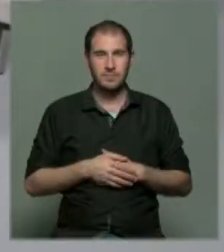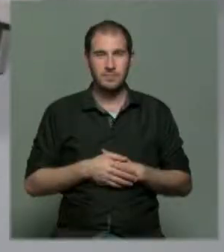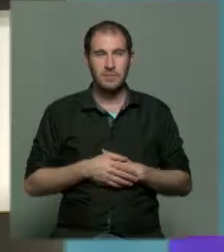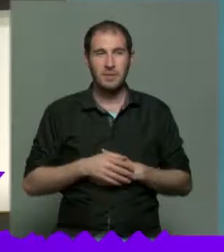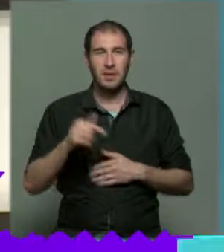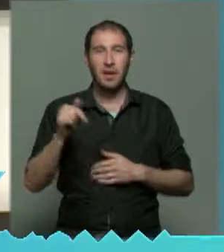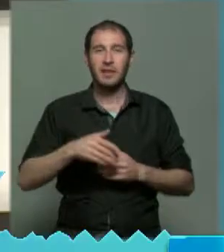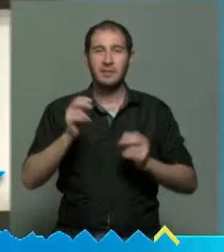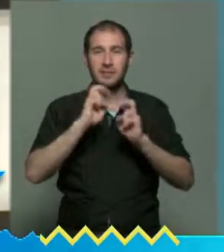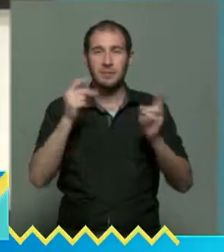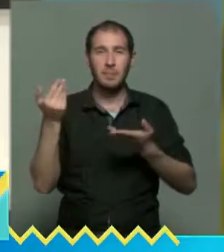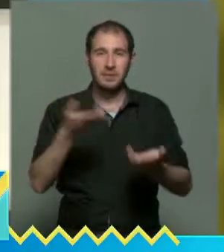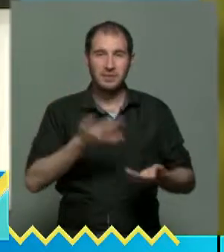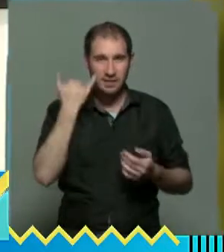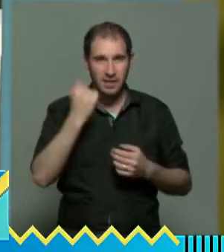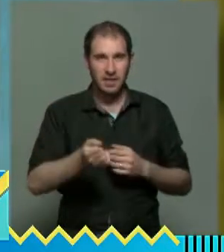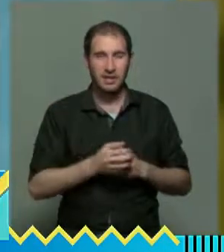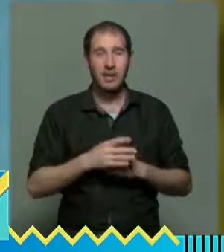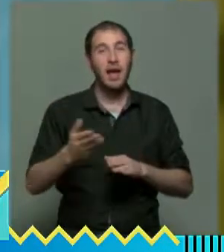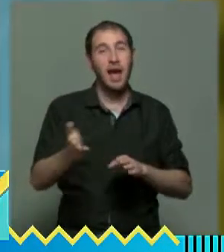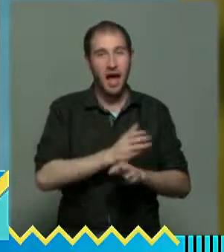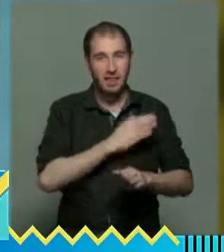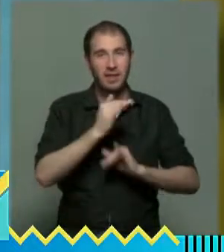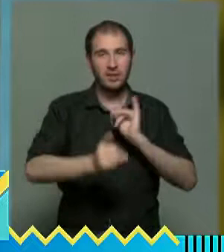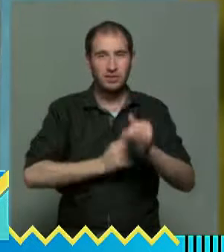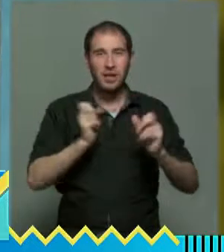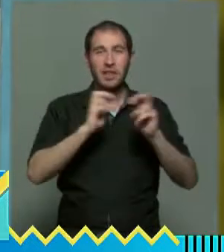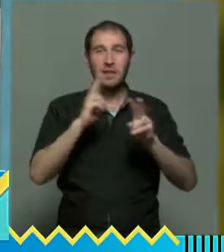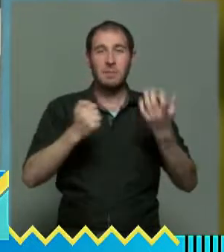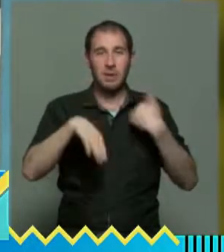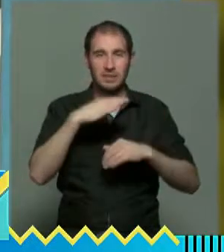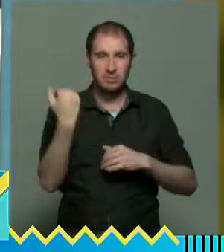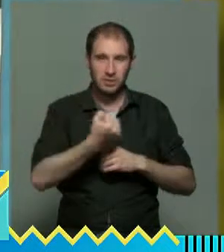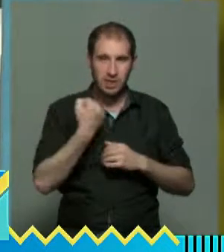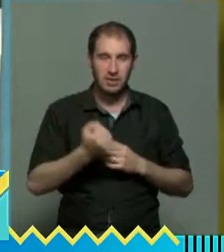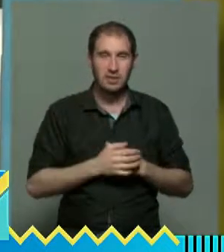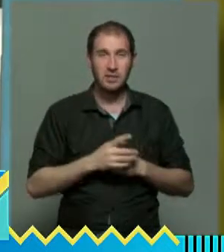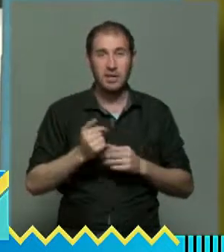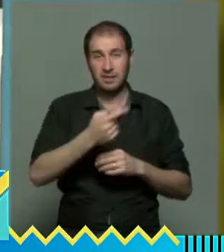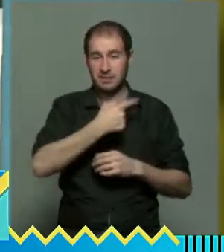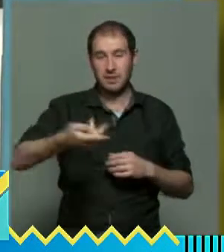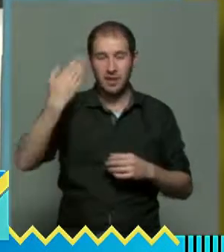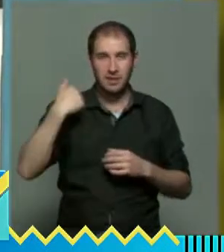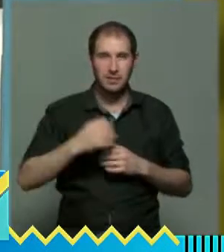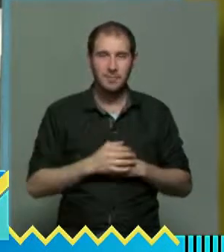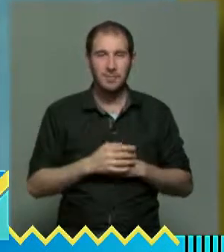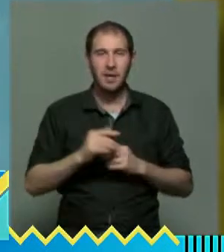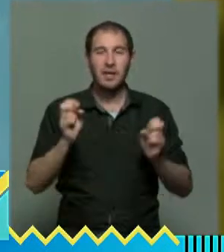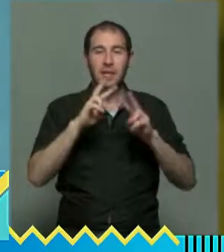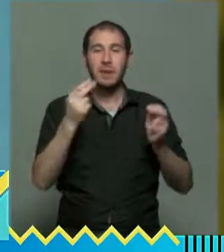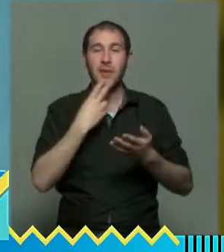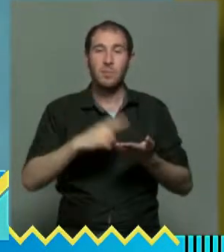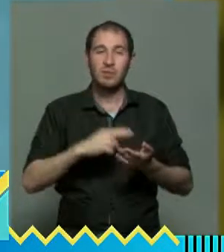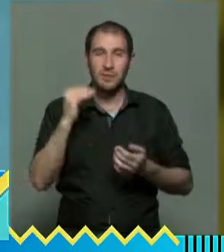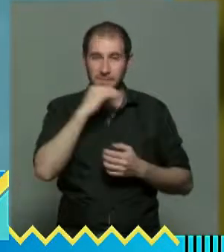Bien, está presentado el tema y obviamente ya nos adelantamos a uno de los temas más importantes de hace una semana ya, que es el impuesto al